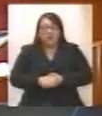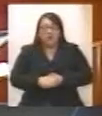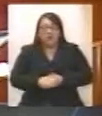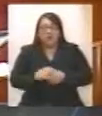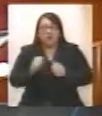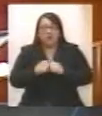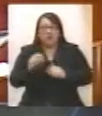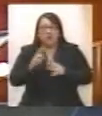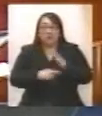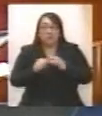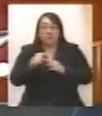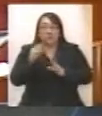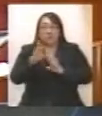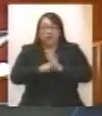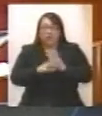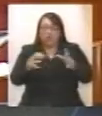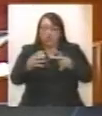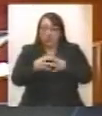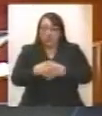el reglamento de dicho fondo.